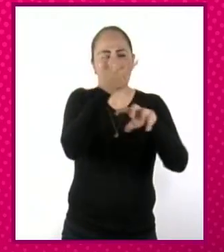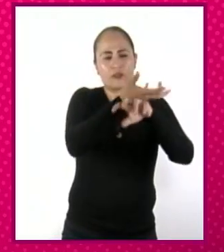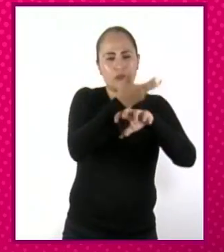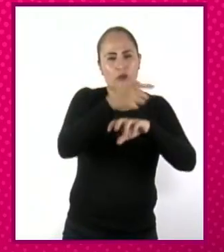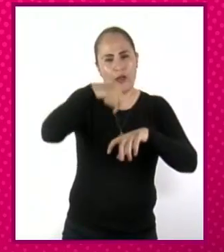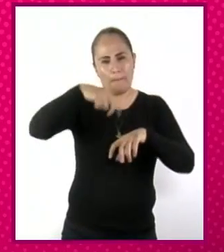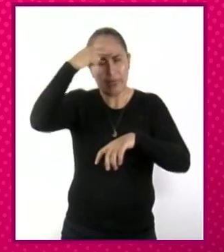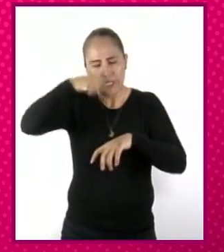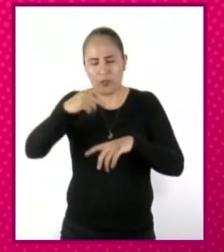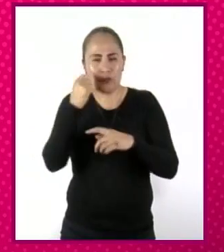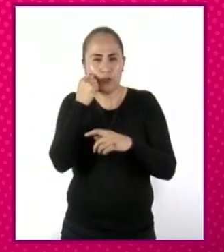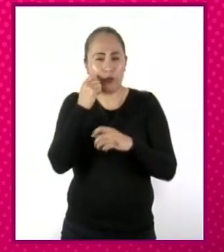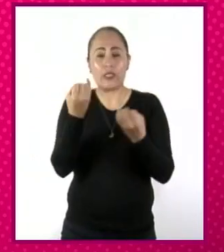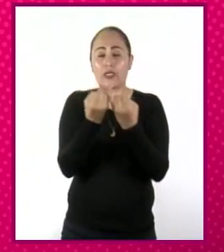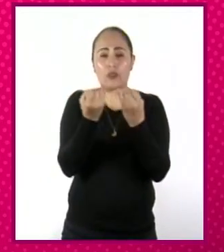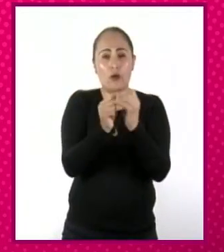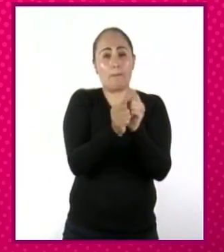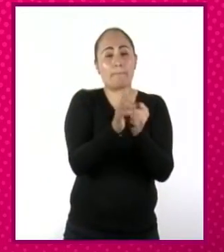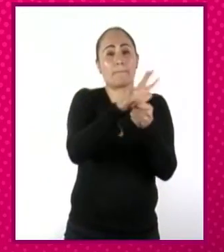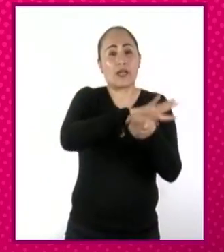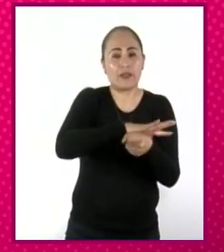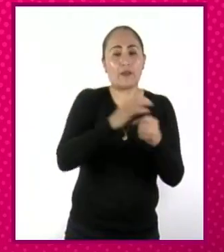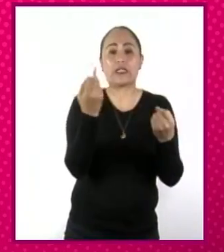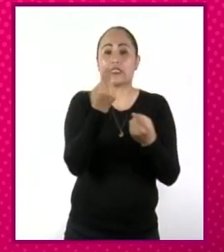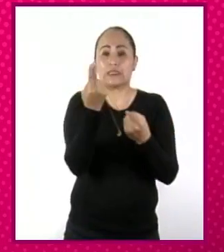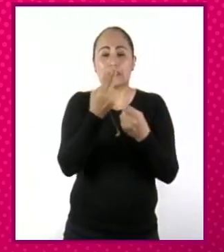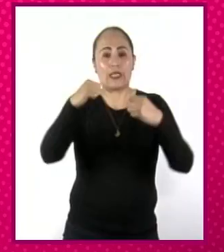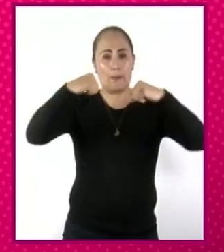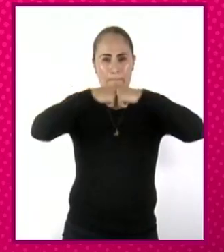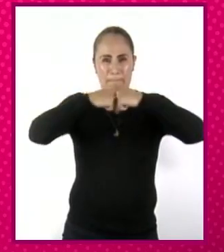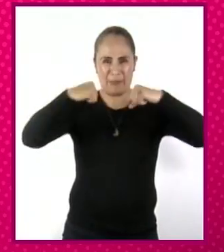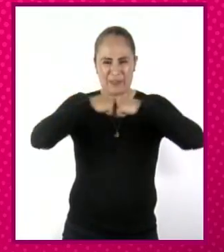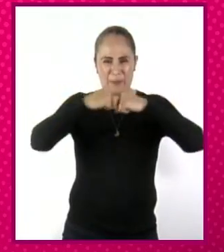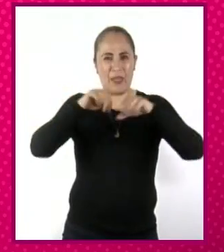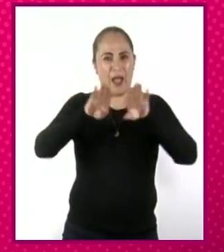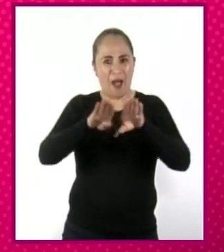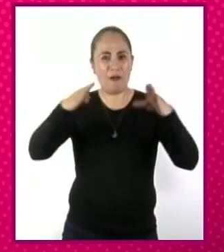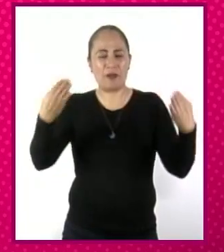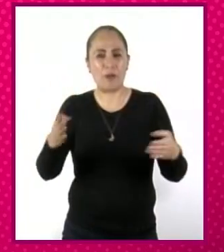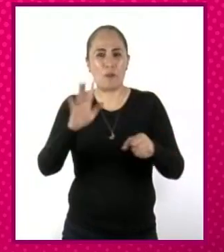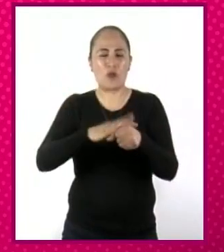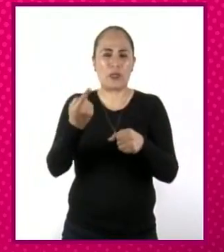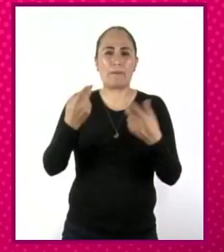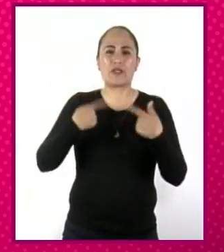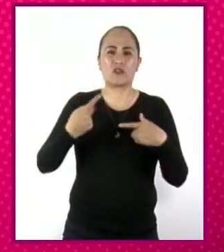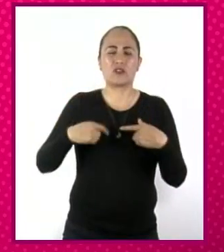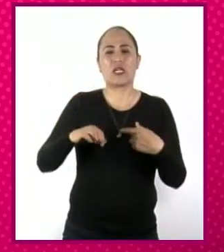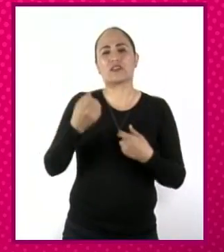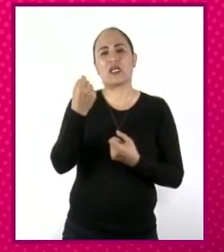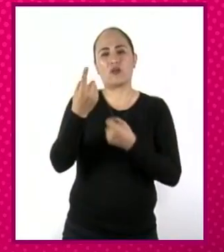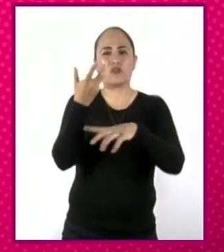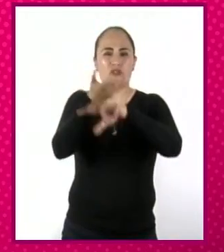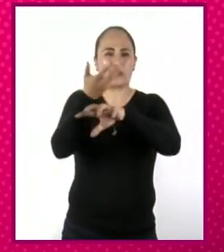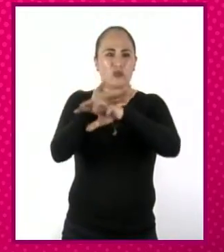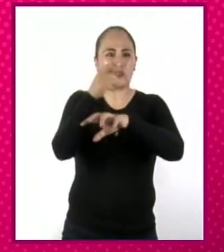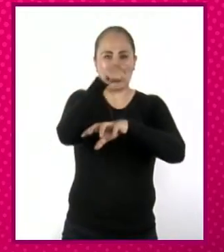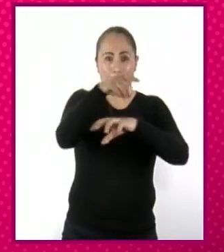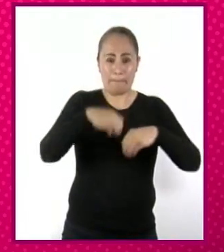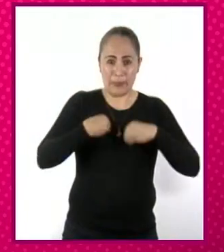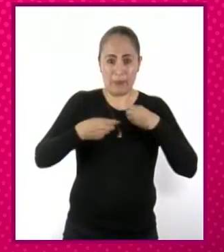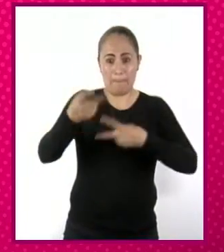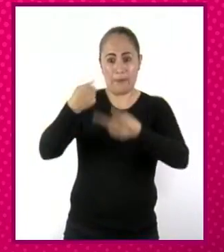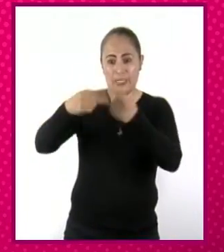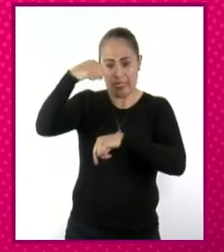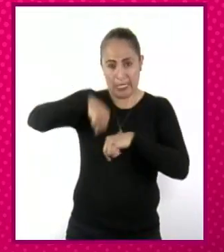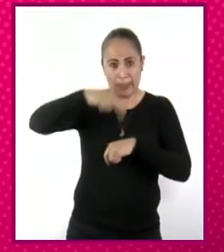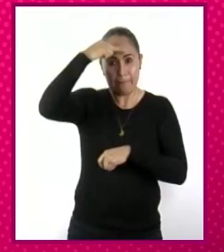ahora recientemente en la pandemia, la necesidad de abrir la frontera porque algunos estadounidenses necesitan cruzar a México por su trabajo o viceversa,